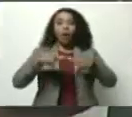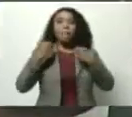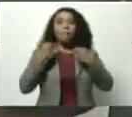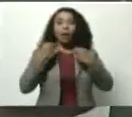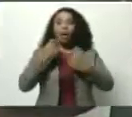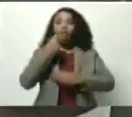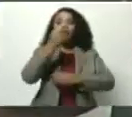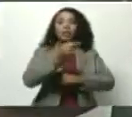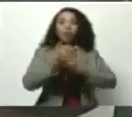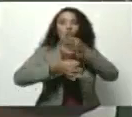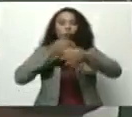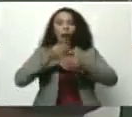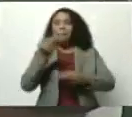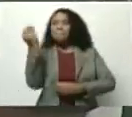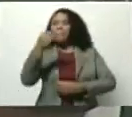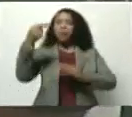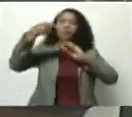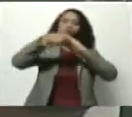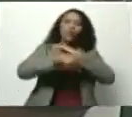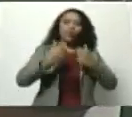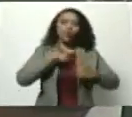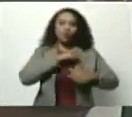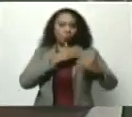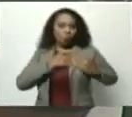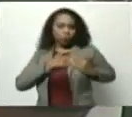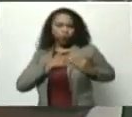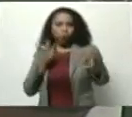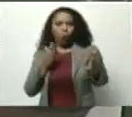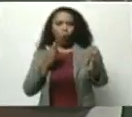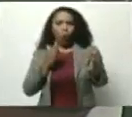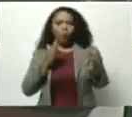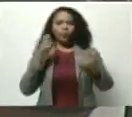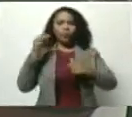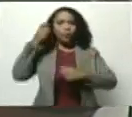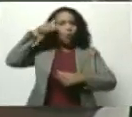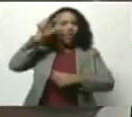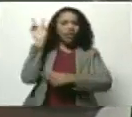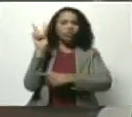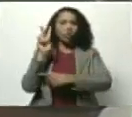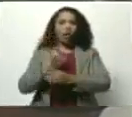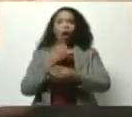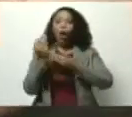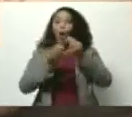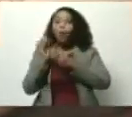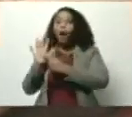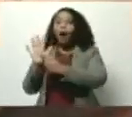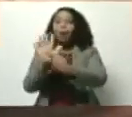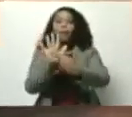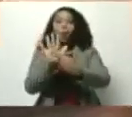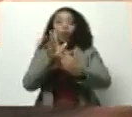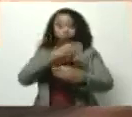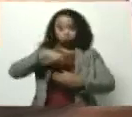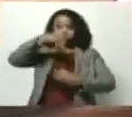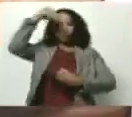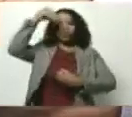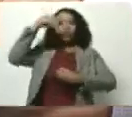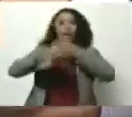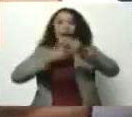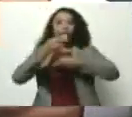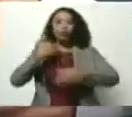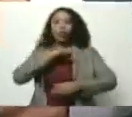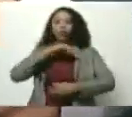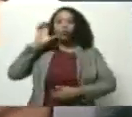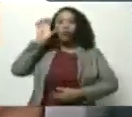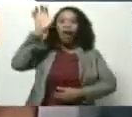desde lo más profundo del corazón del pueblo venezolano cómo es como ejemplo el espíritu que forzó nuestra nación